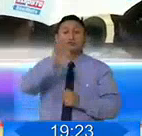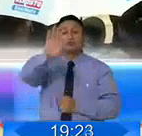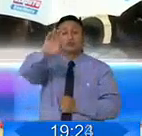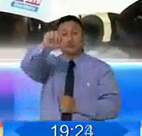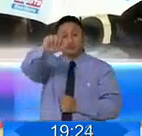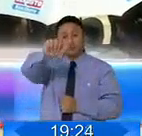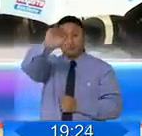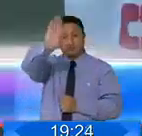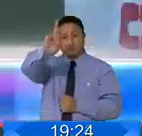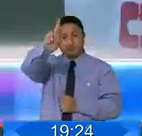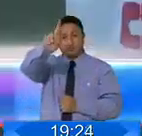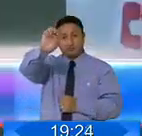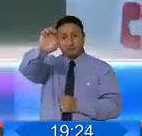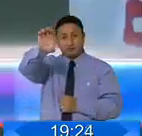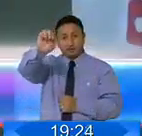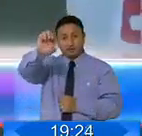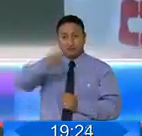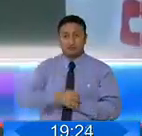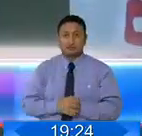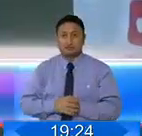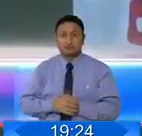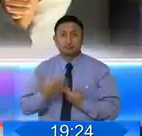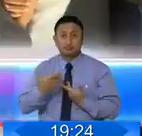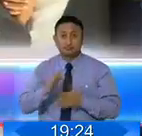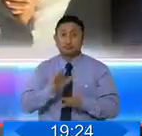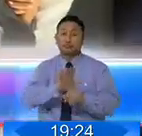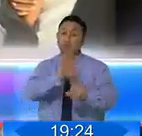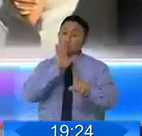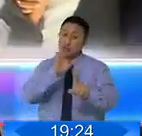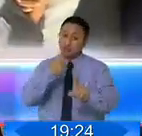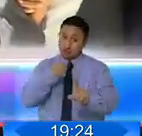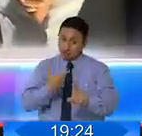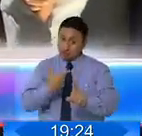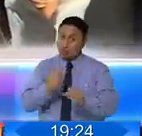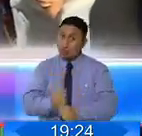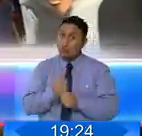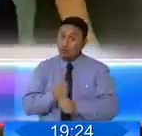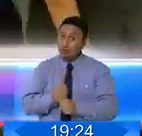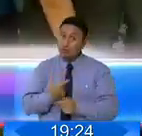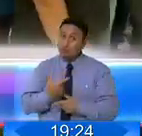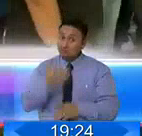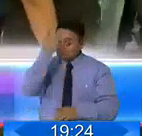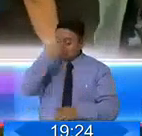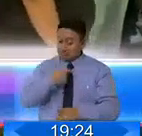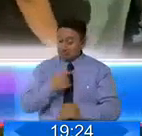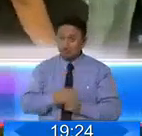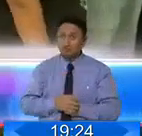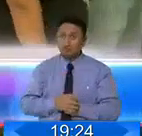empresa confeccionadora de uniformes Fabrec advierten tomar medidas más severas.